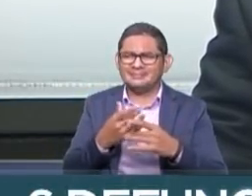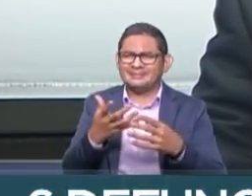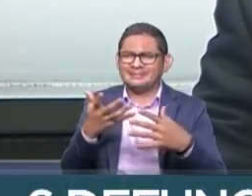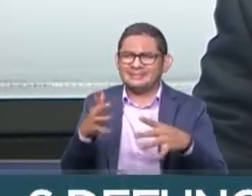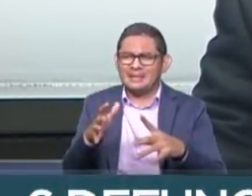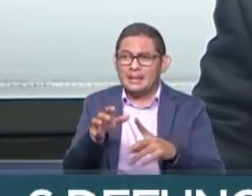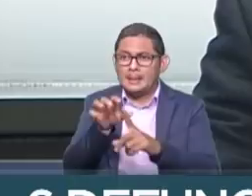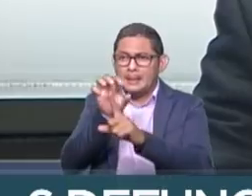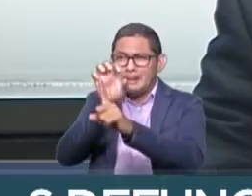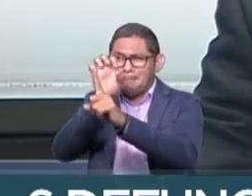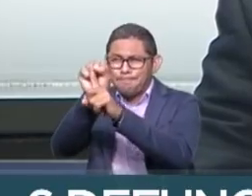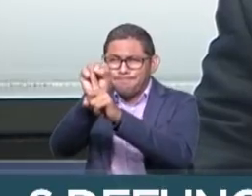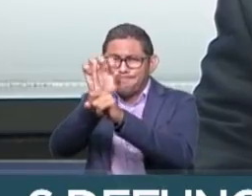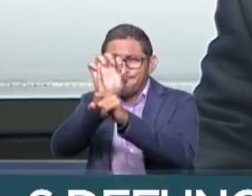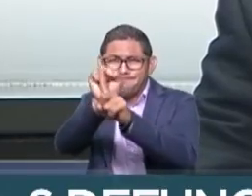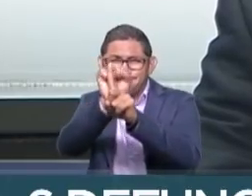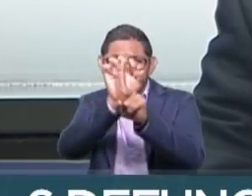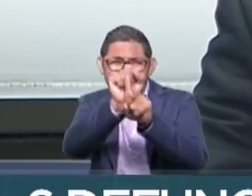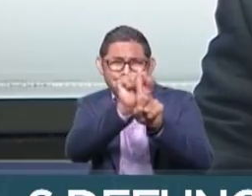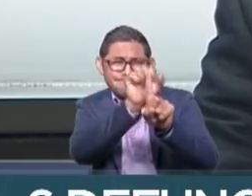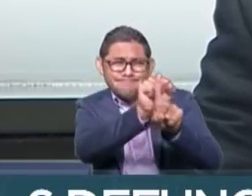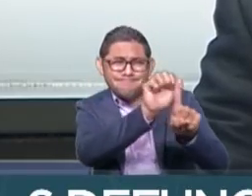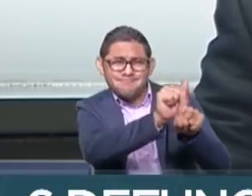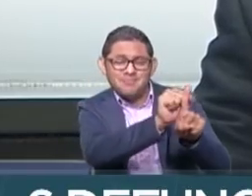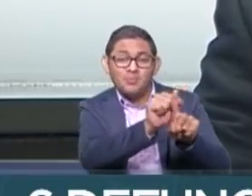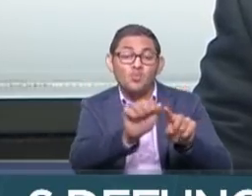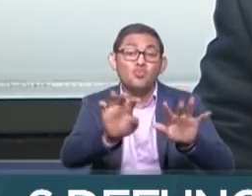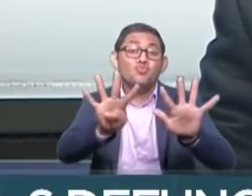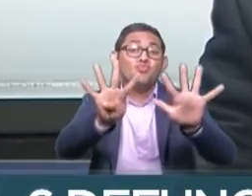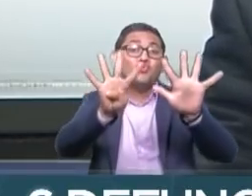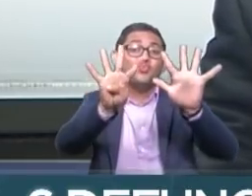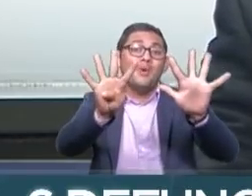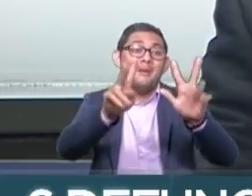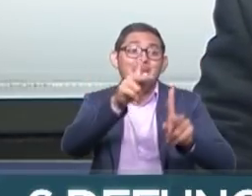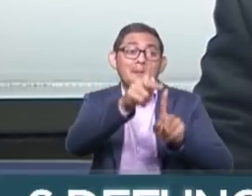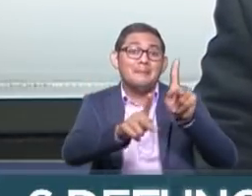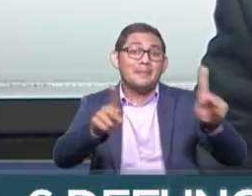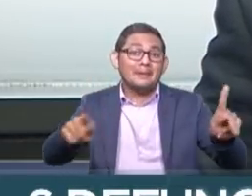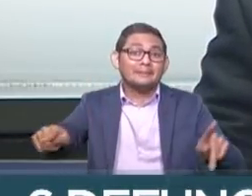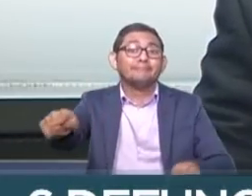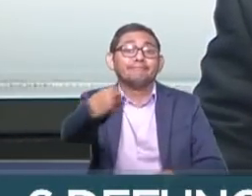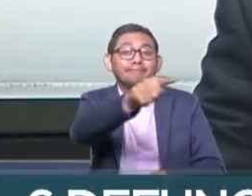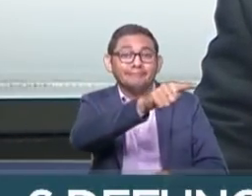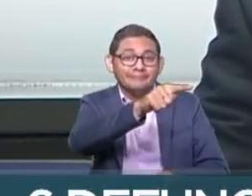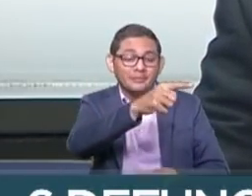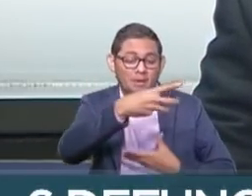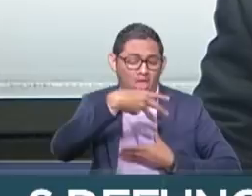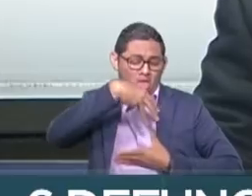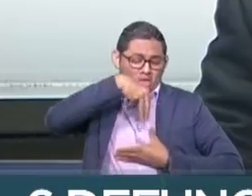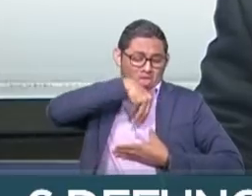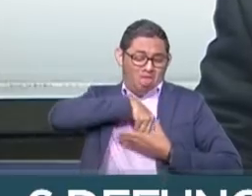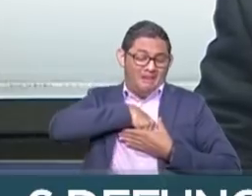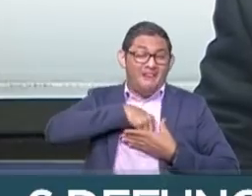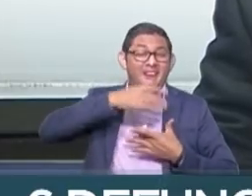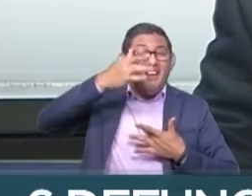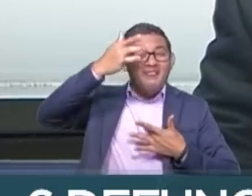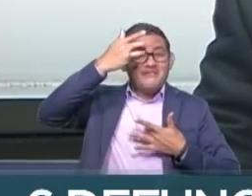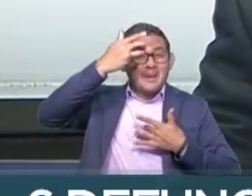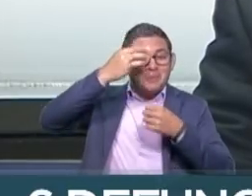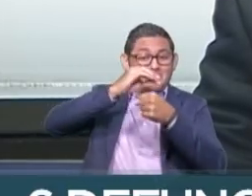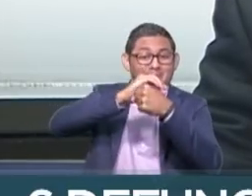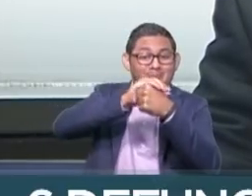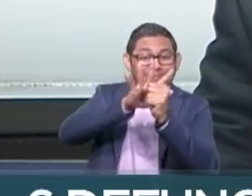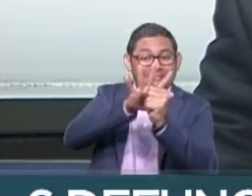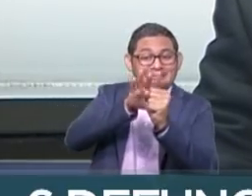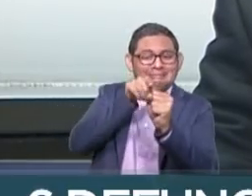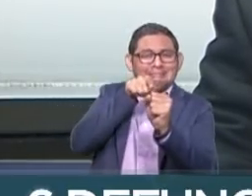total de 9 personas que han salido positivos con la nueva variante brasileña en